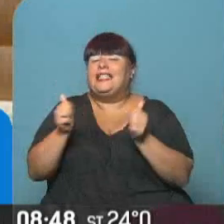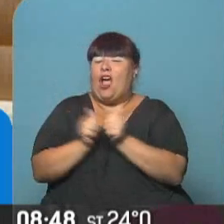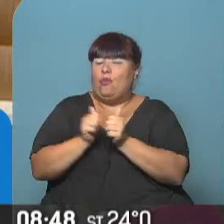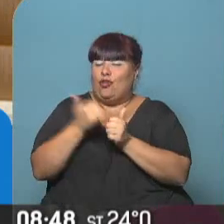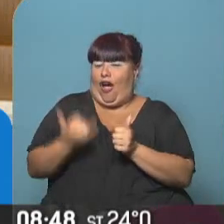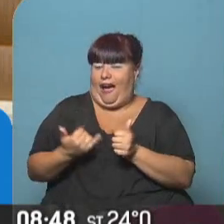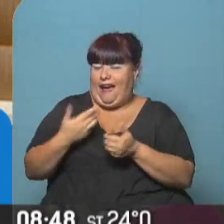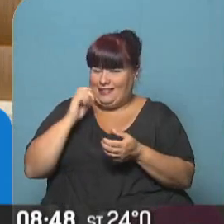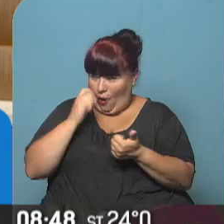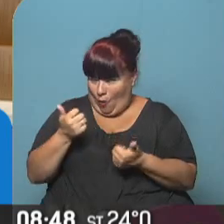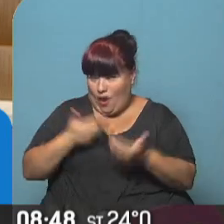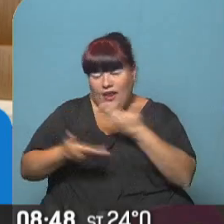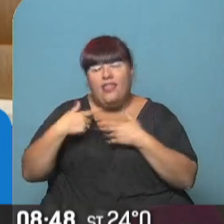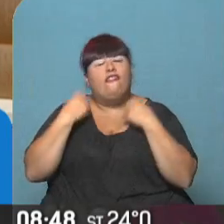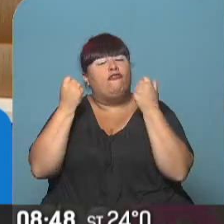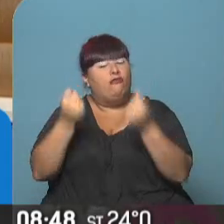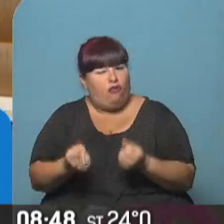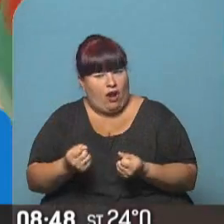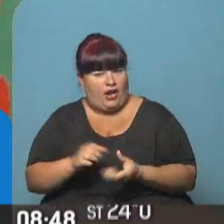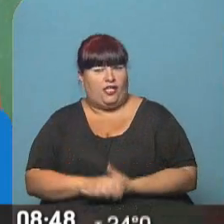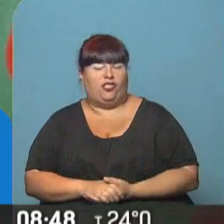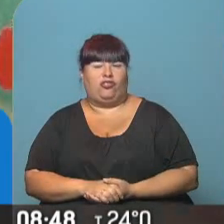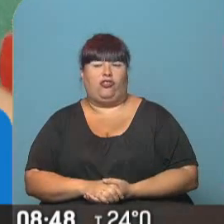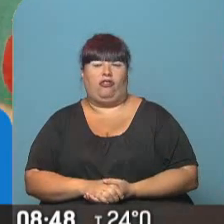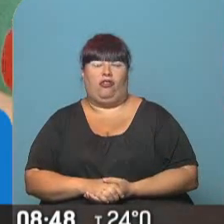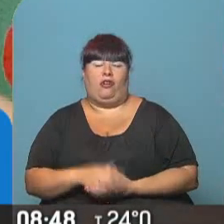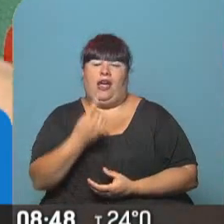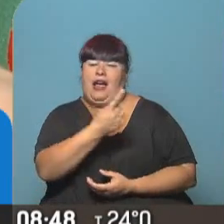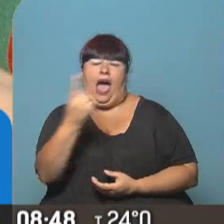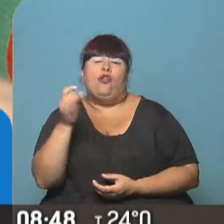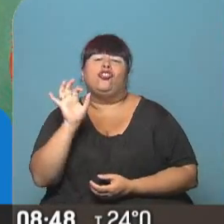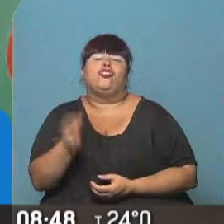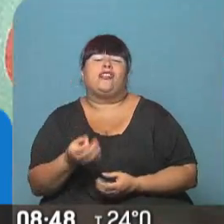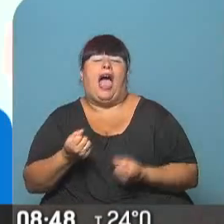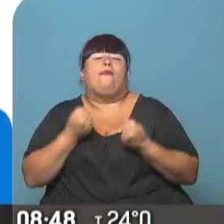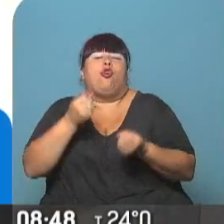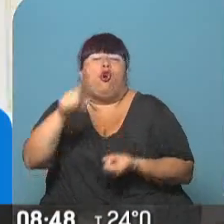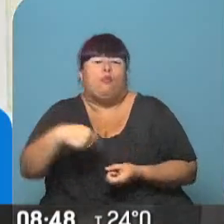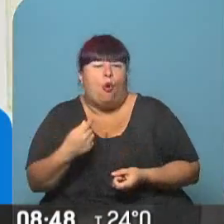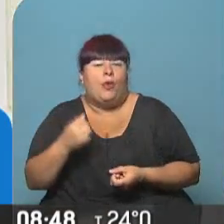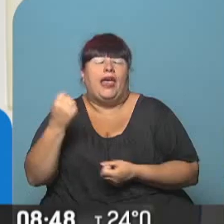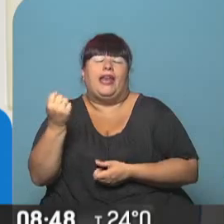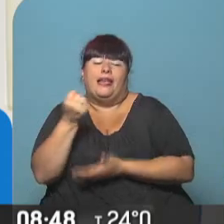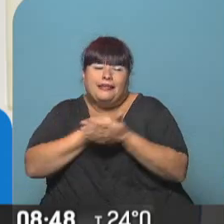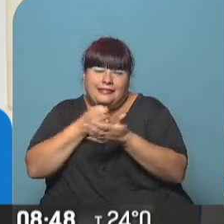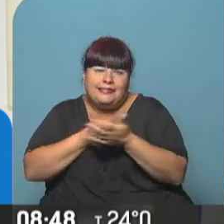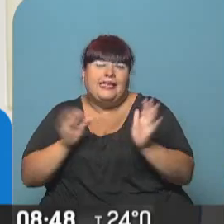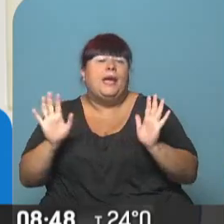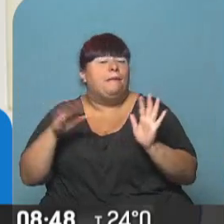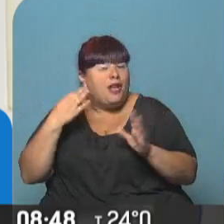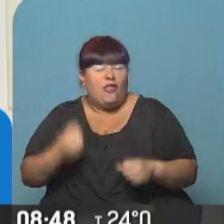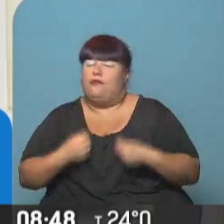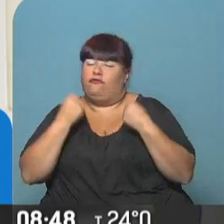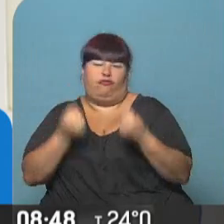bueno. Hay que tener fuerzas. Cada uno sabe dónde las sacará, dónde las encontrará, pero hay que